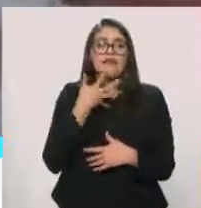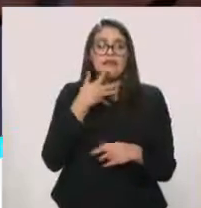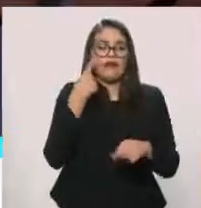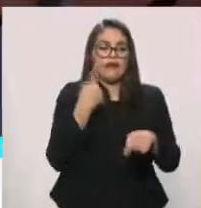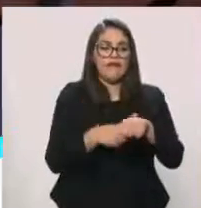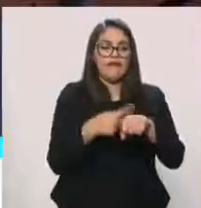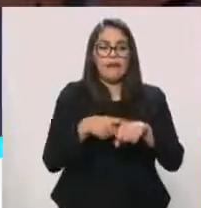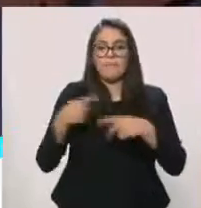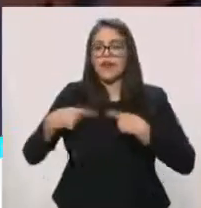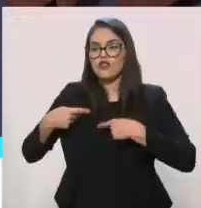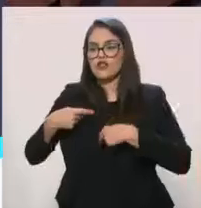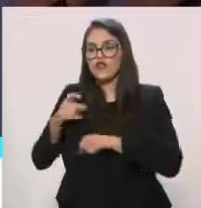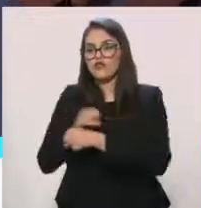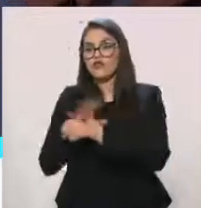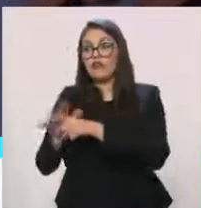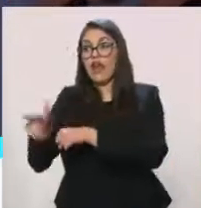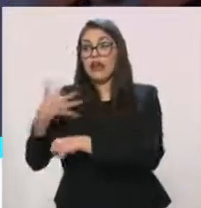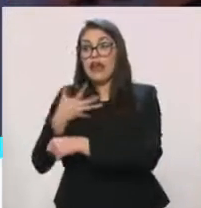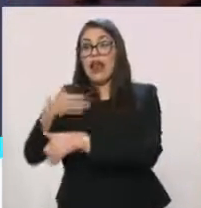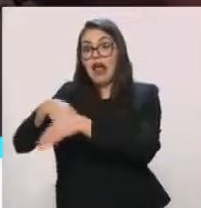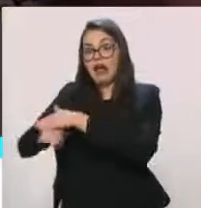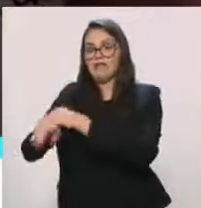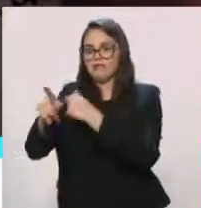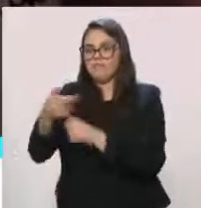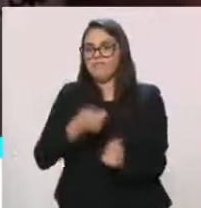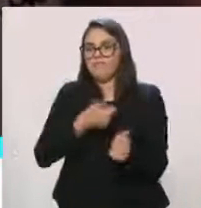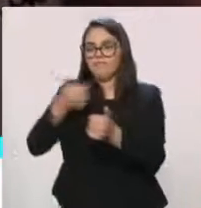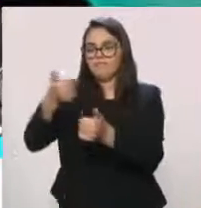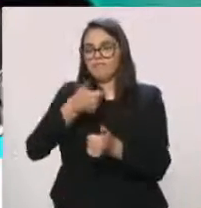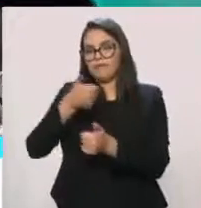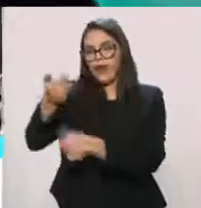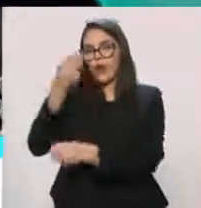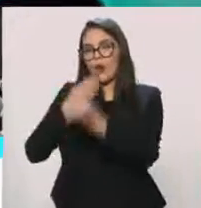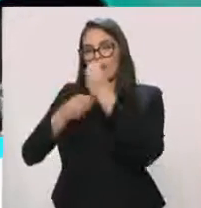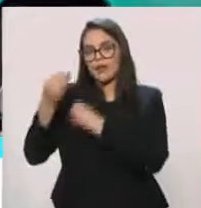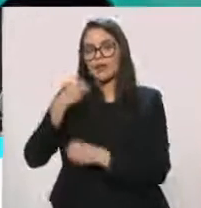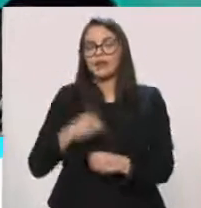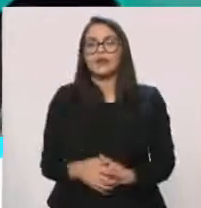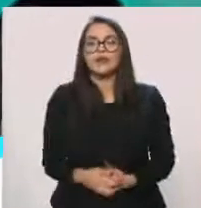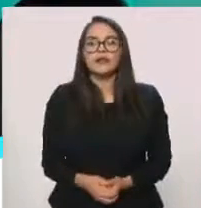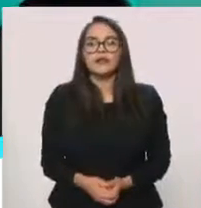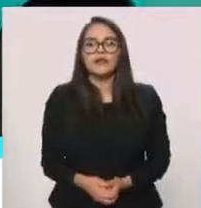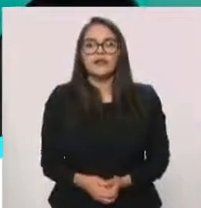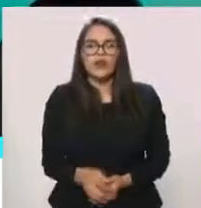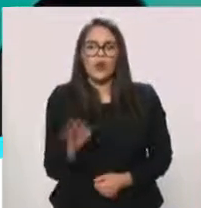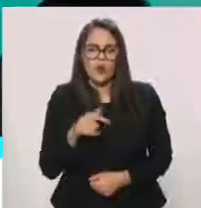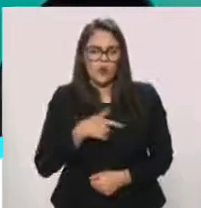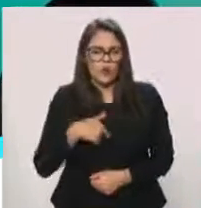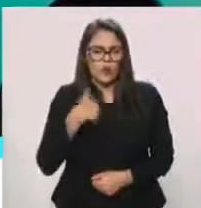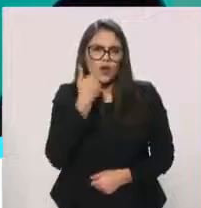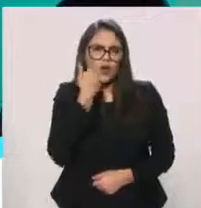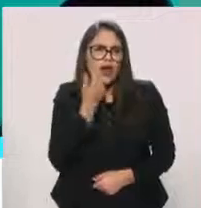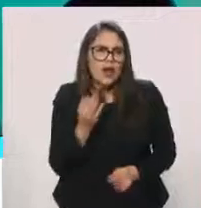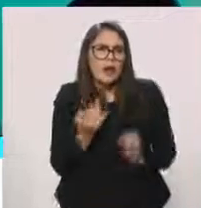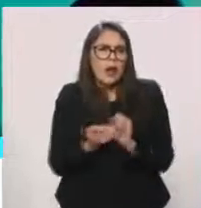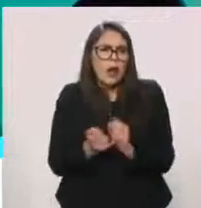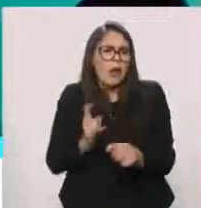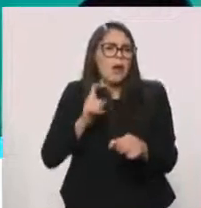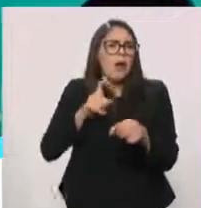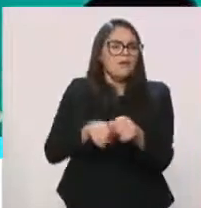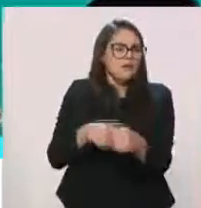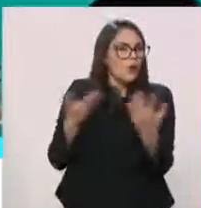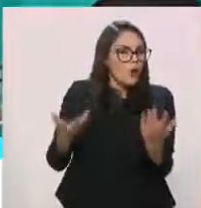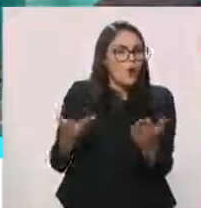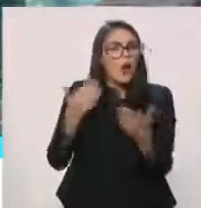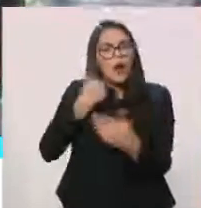platiques cómo podemos donar y cómo sumarnos a este proyecto, lo podemos hacer con nuestro trabajo también incluso, platícanos cuál